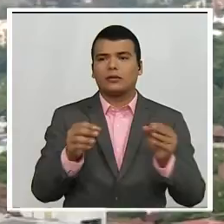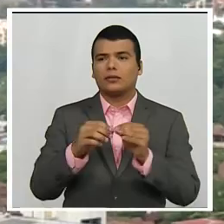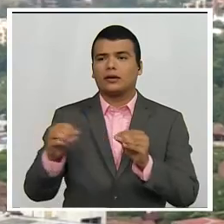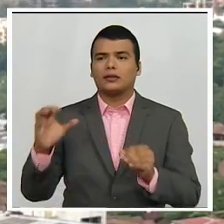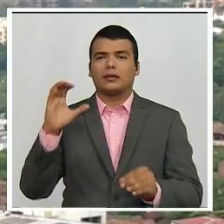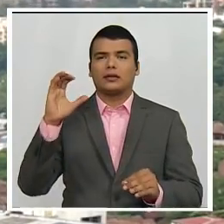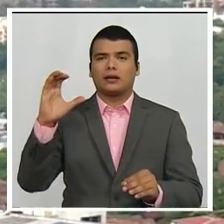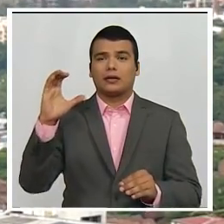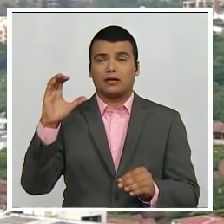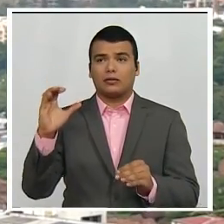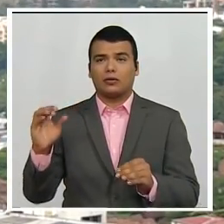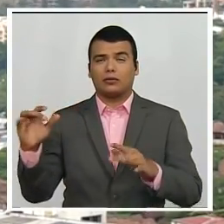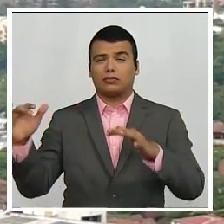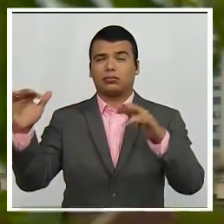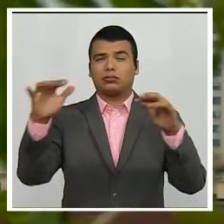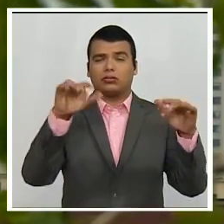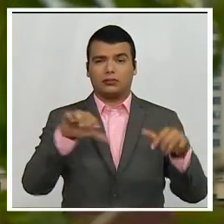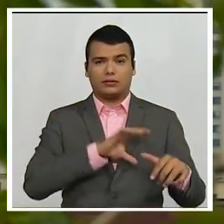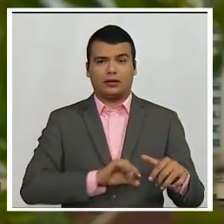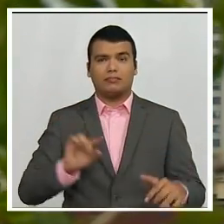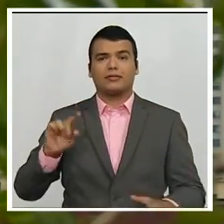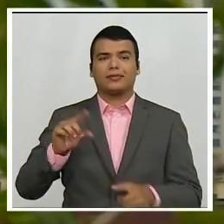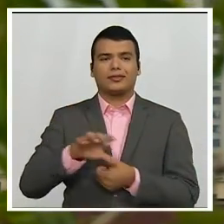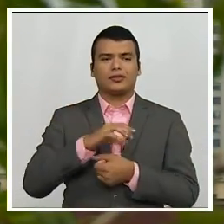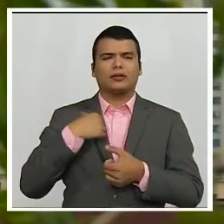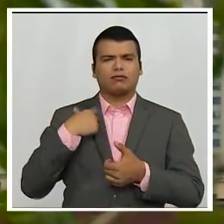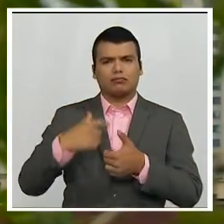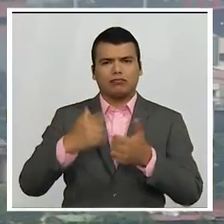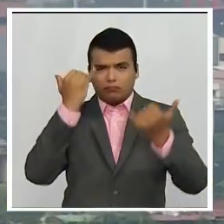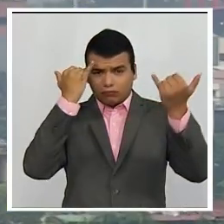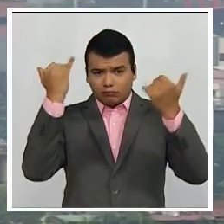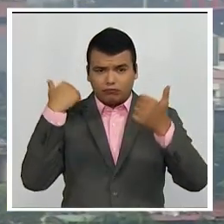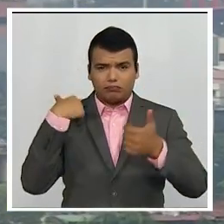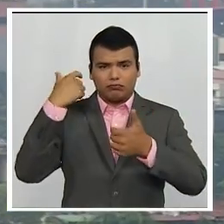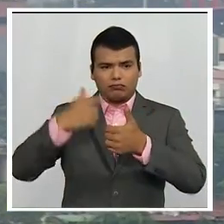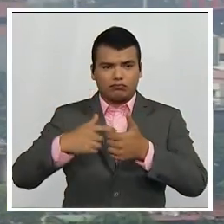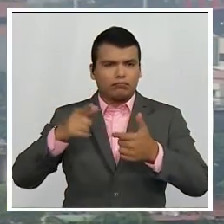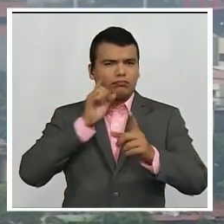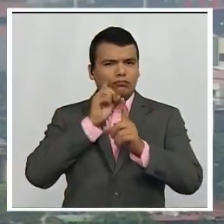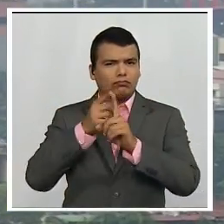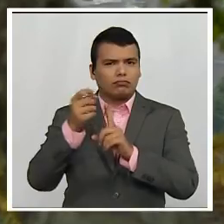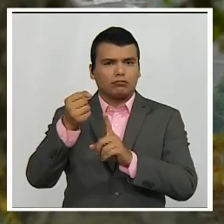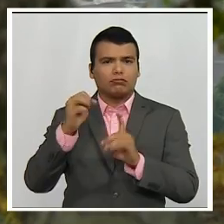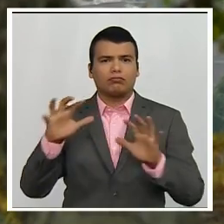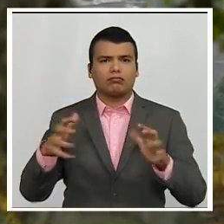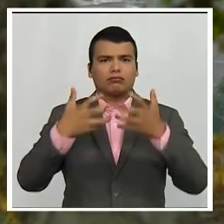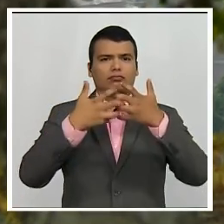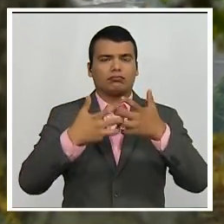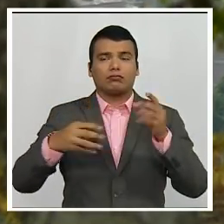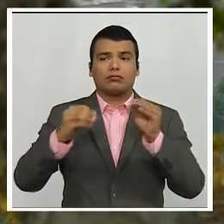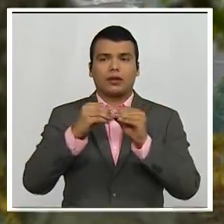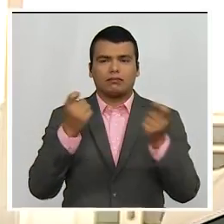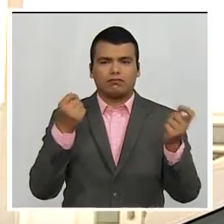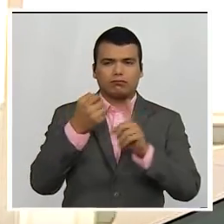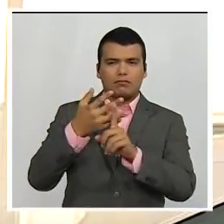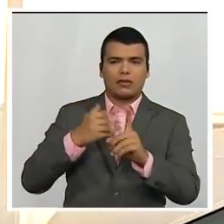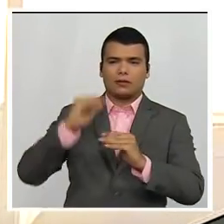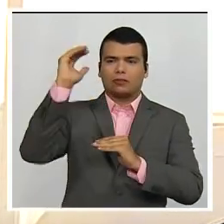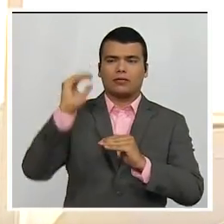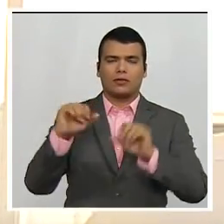ciudad cali es la primera ciudad de colombia que se suma a esta iniciativa regional de mitigación y adaptación al cambio climático un